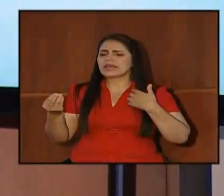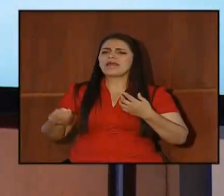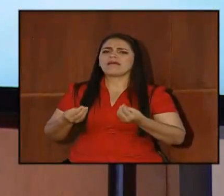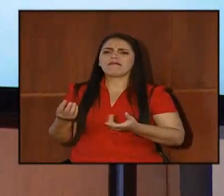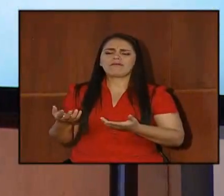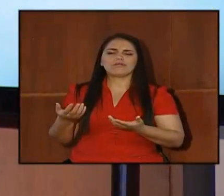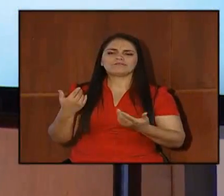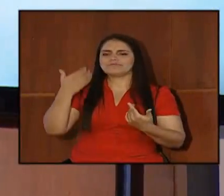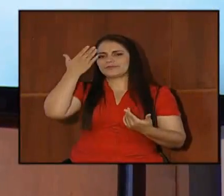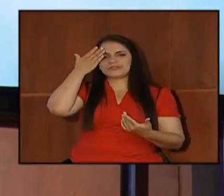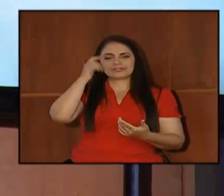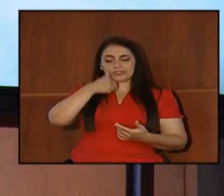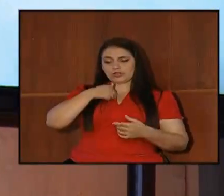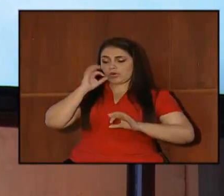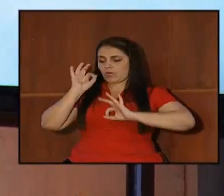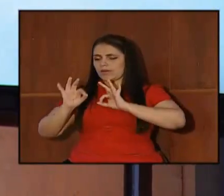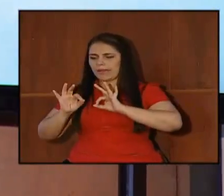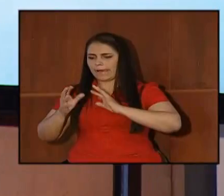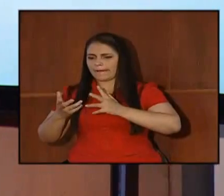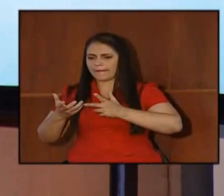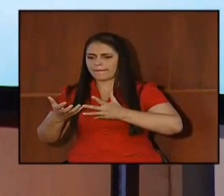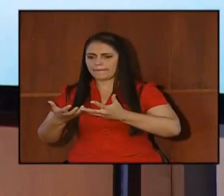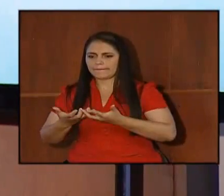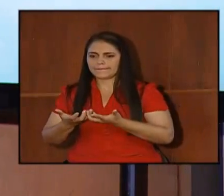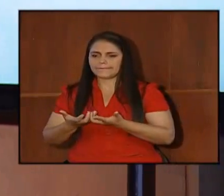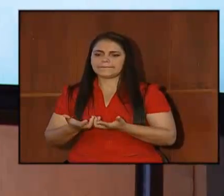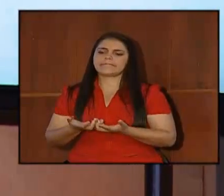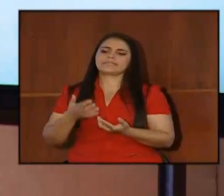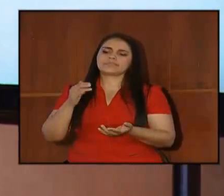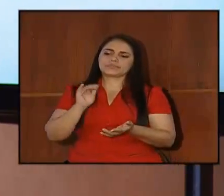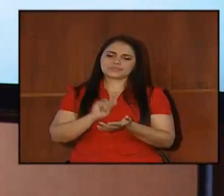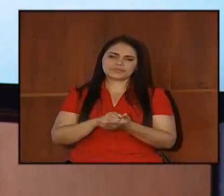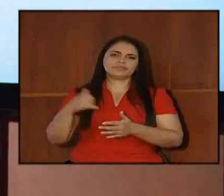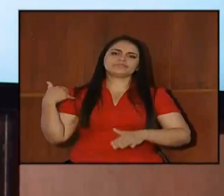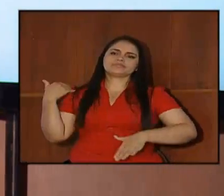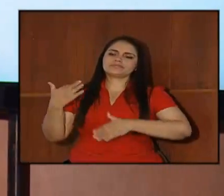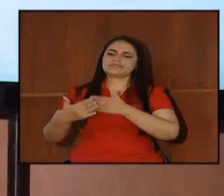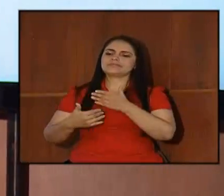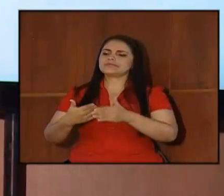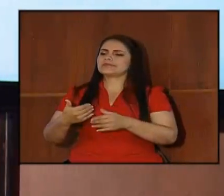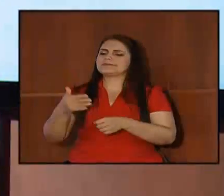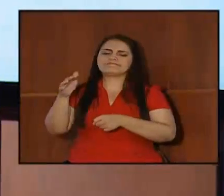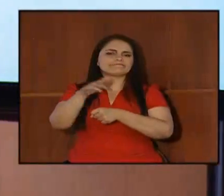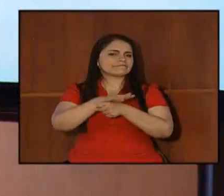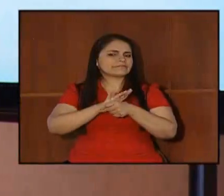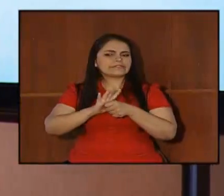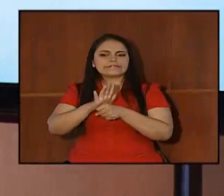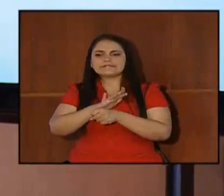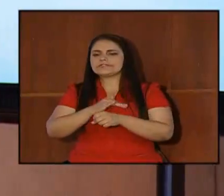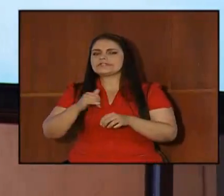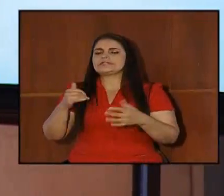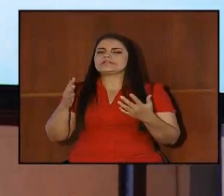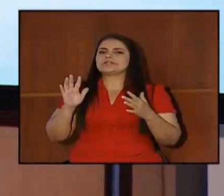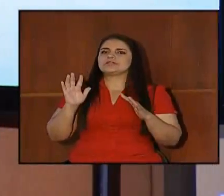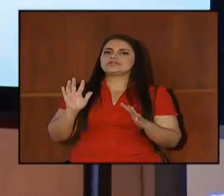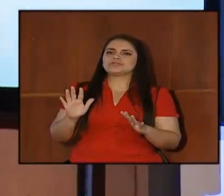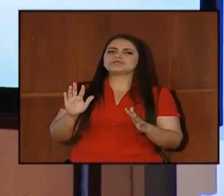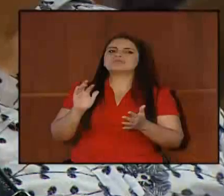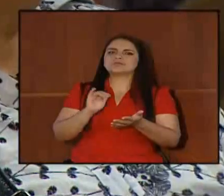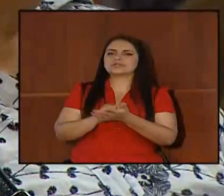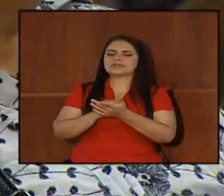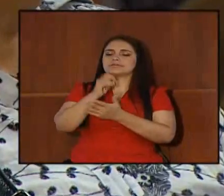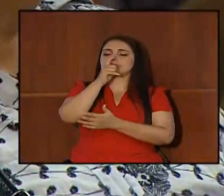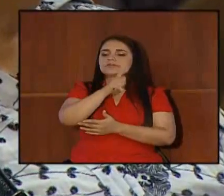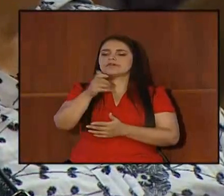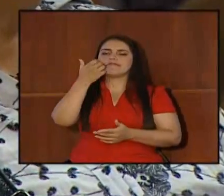él? ¿Sí? Entonces mire que empieza a hacer una serie de complicaciones que le pasa a un paciente que